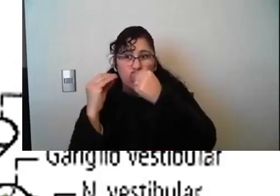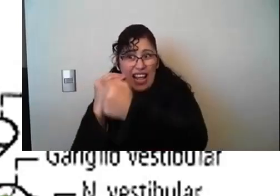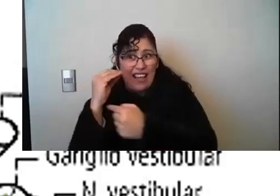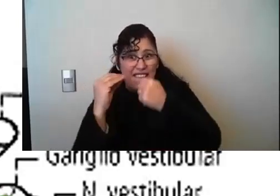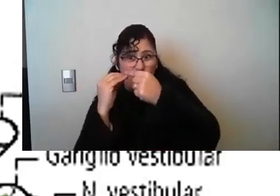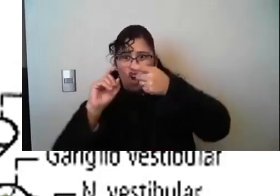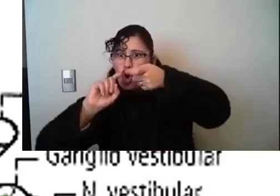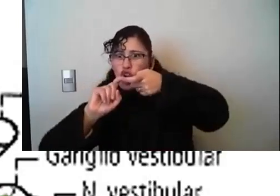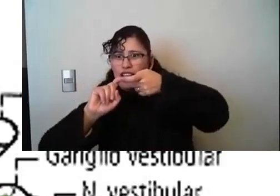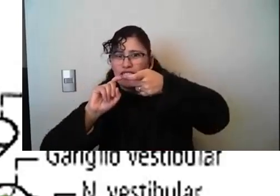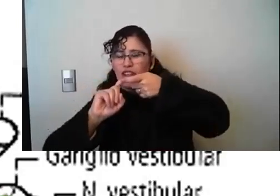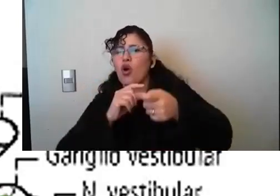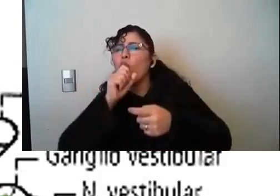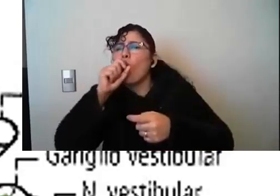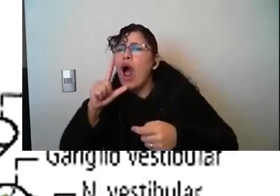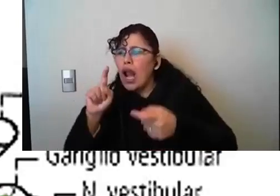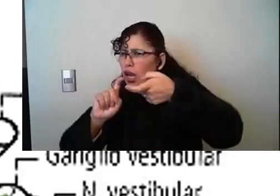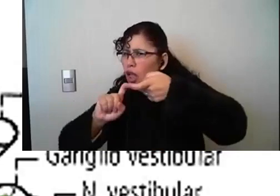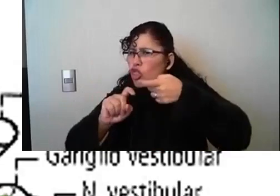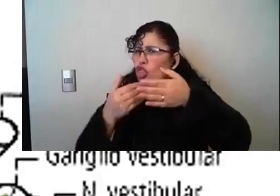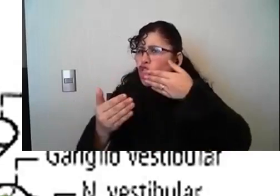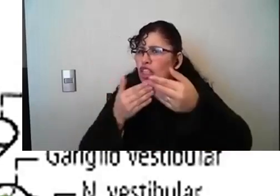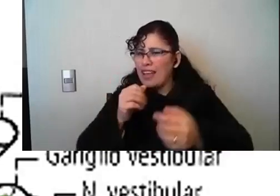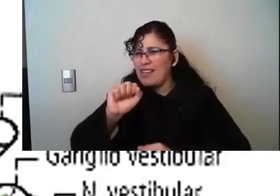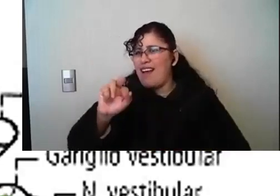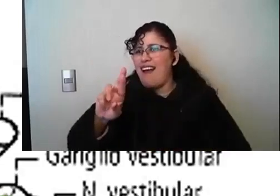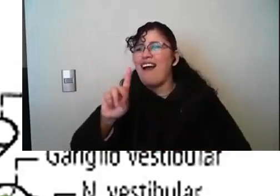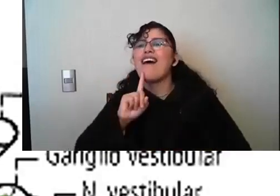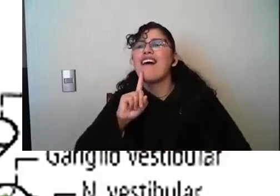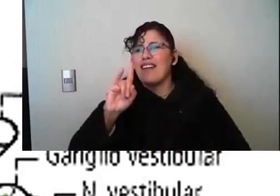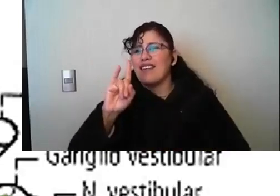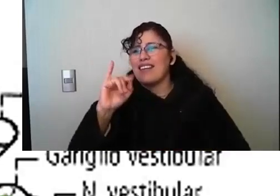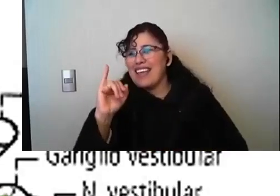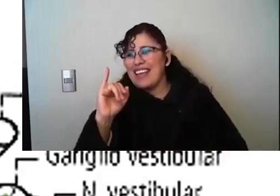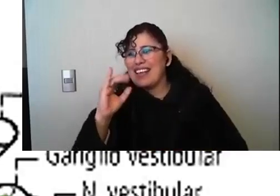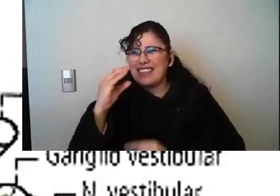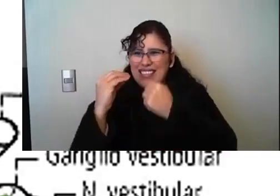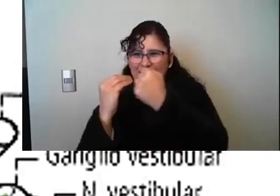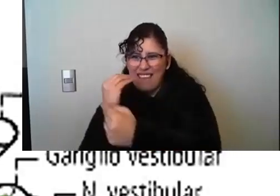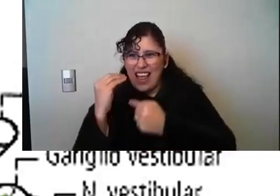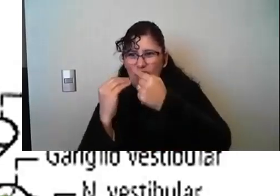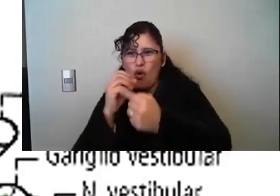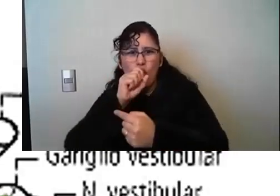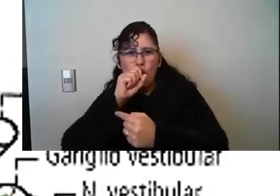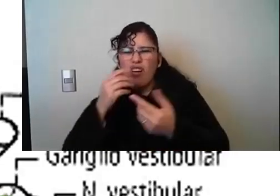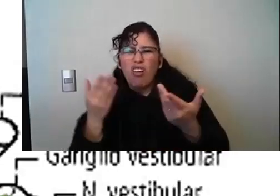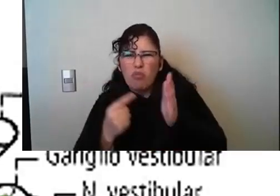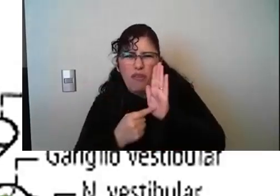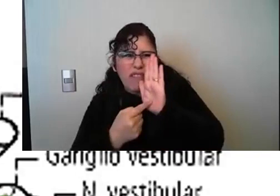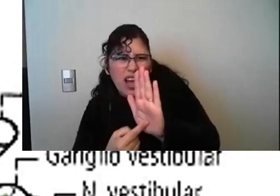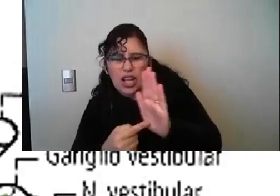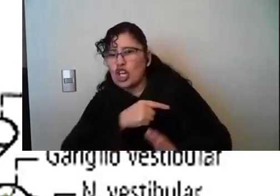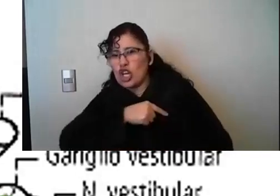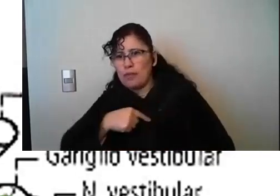con el arquicerebelo. Y yo les mencioné anteriormente que el arquicerebelo estaba representado por el lóbulo flóculo nodular,